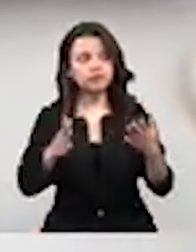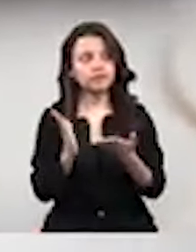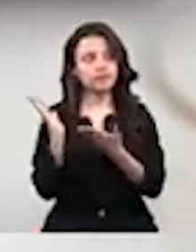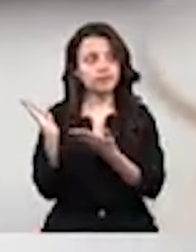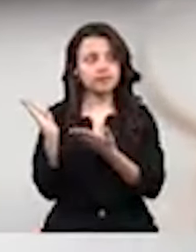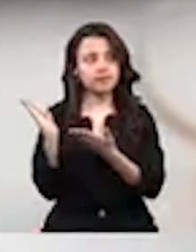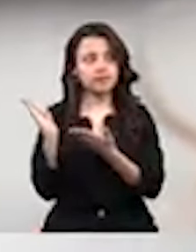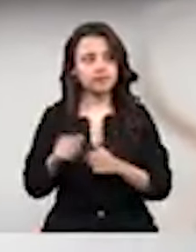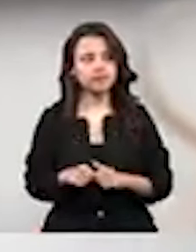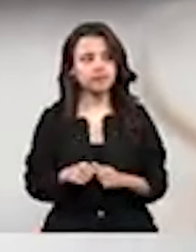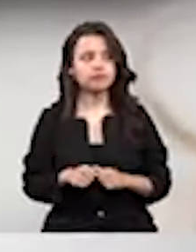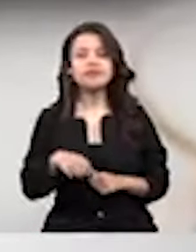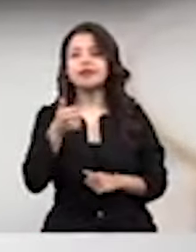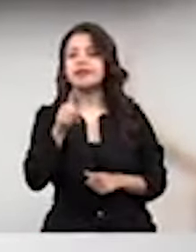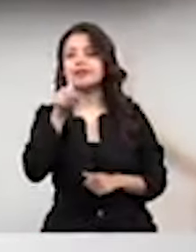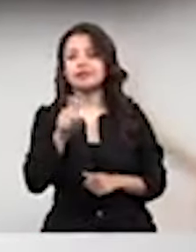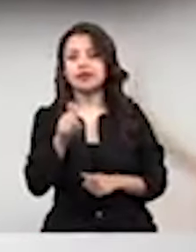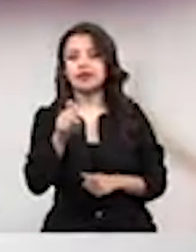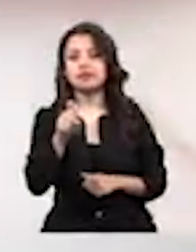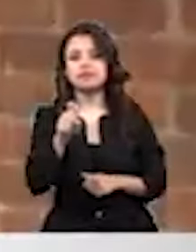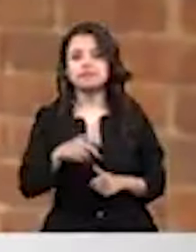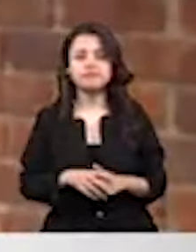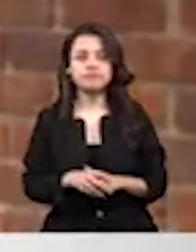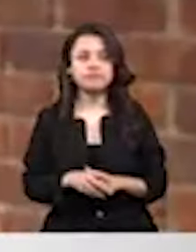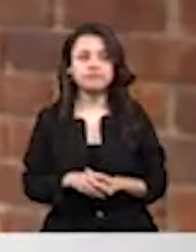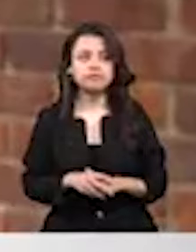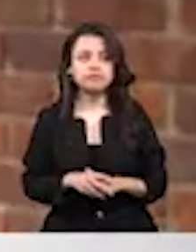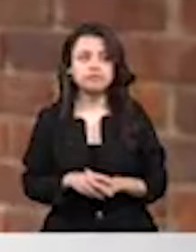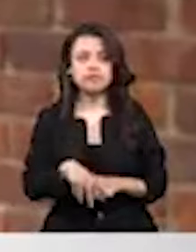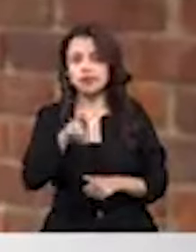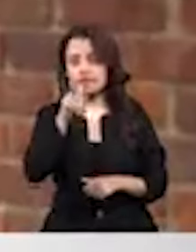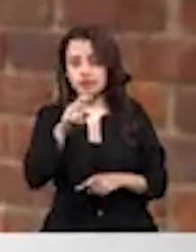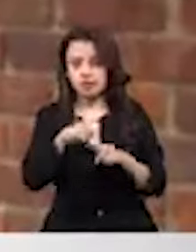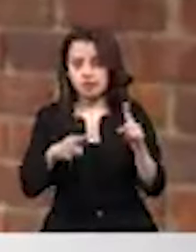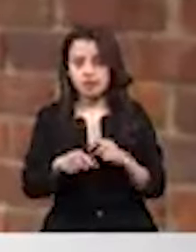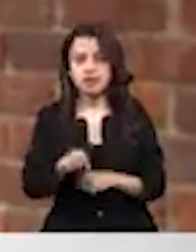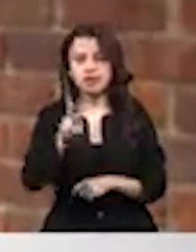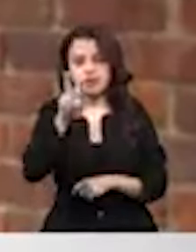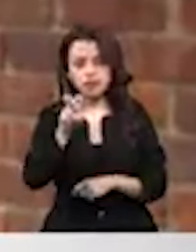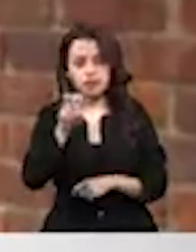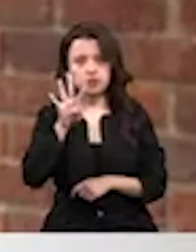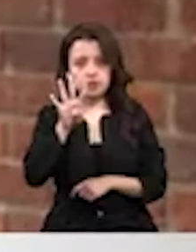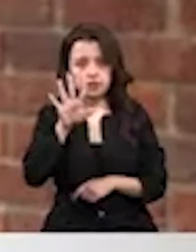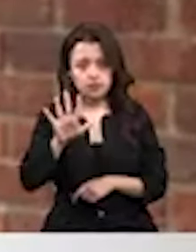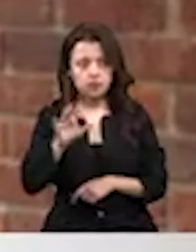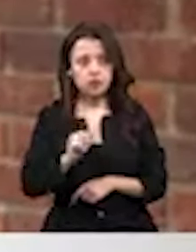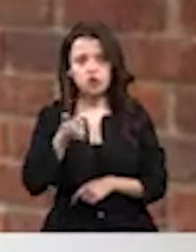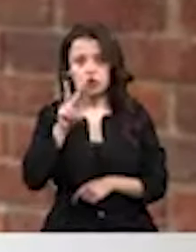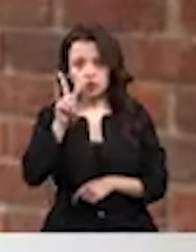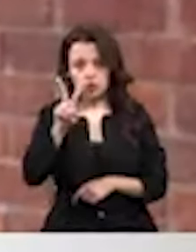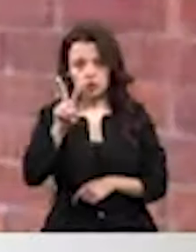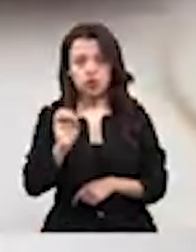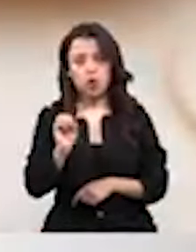disponibles para el 16, miremos. Me sale para las 7:30, 7:45, 12:45 o para la